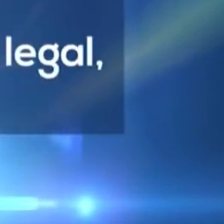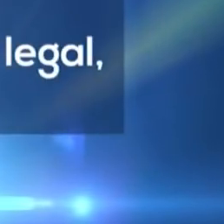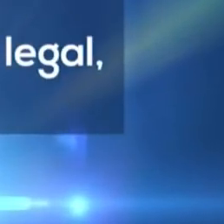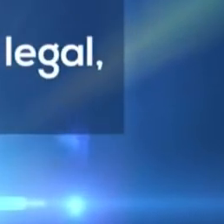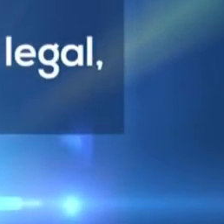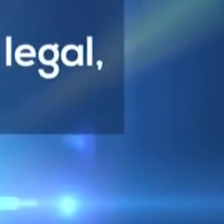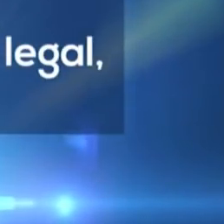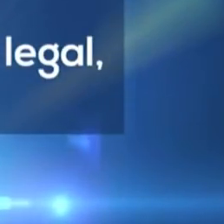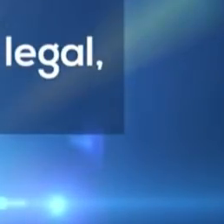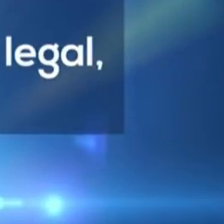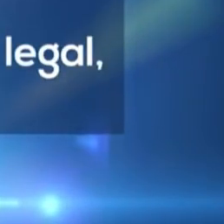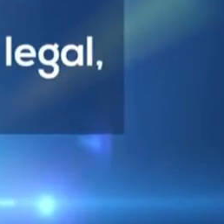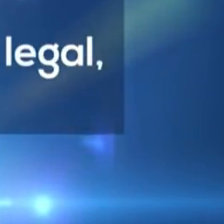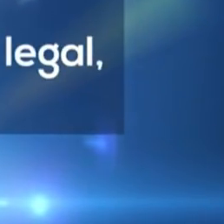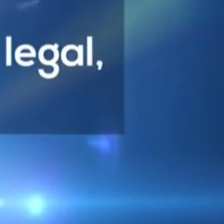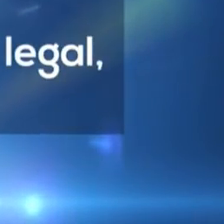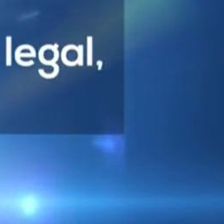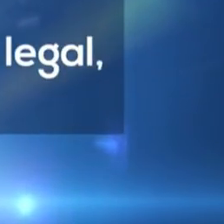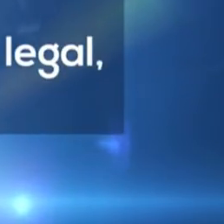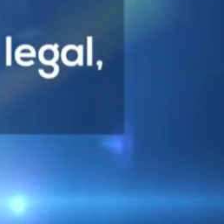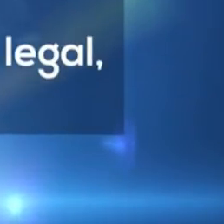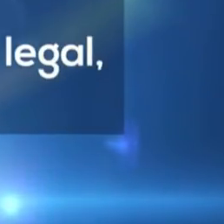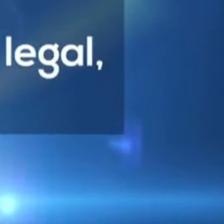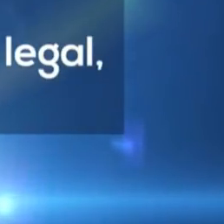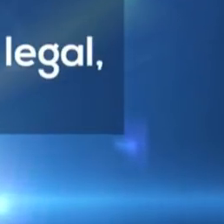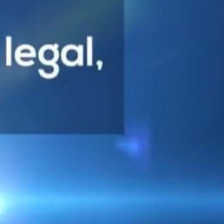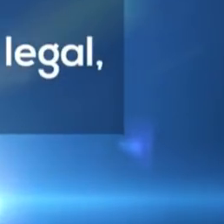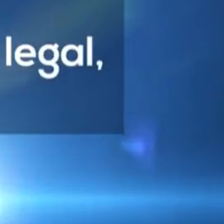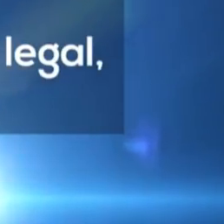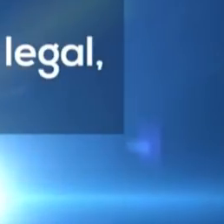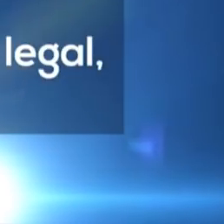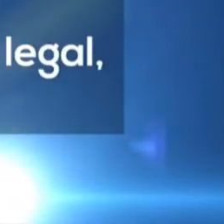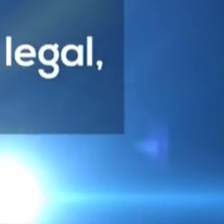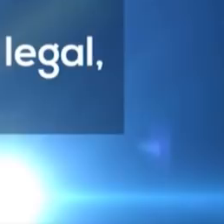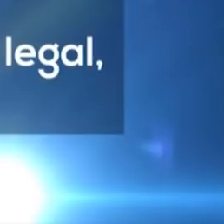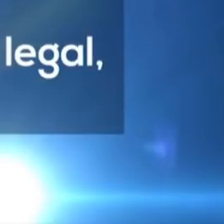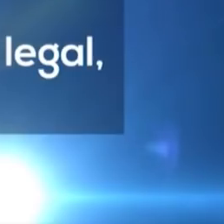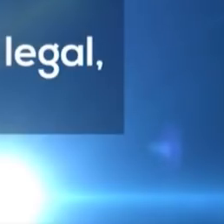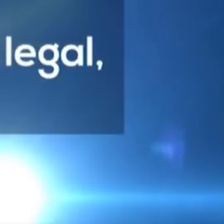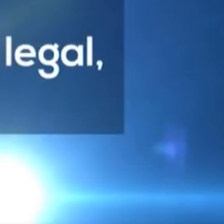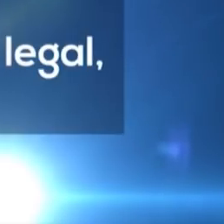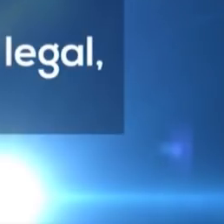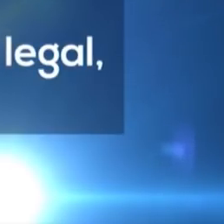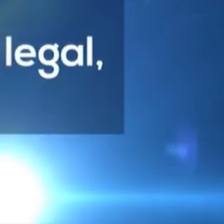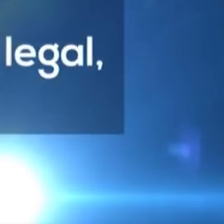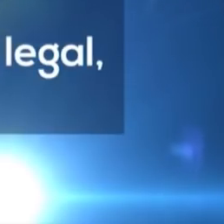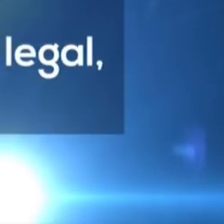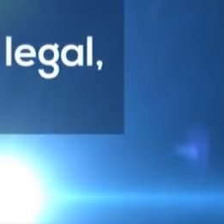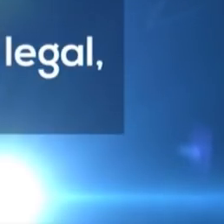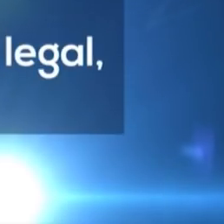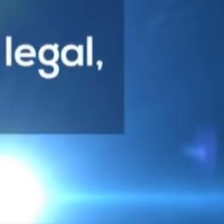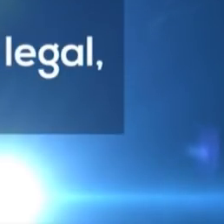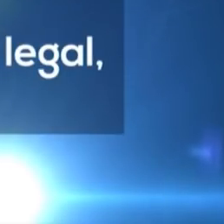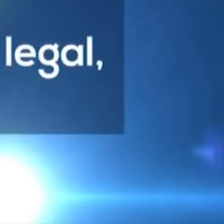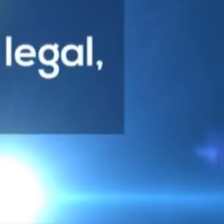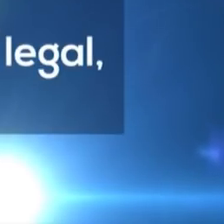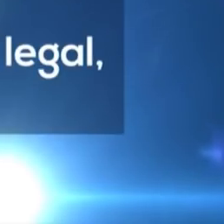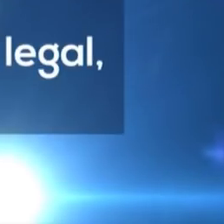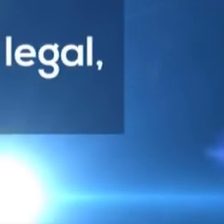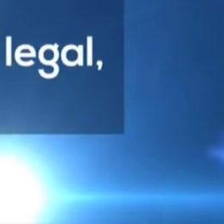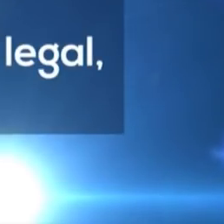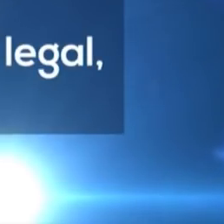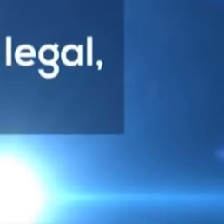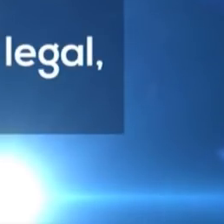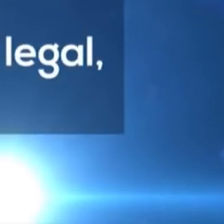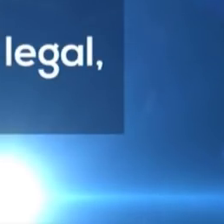Tú en Derecho es un programa con objetivo social que investiga los casos y los pone a discusión delante de profesionales especialistas. En ningún momento el canal TRO